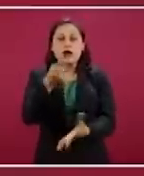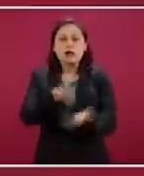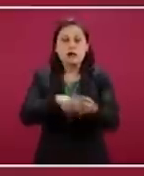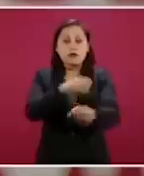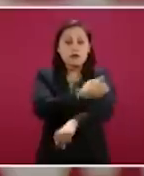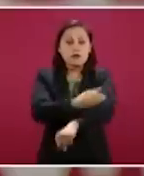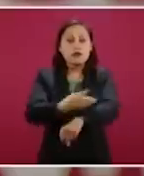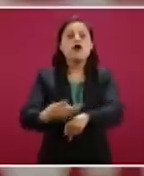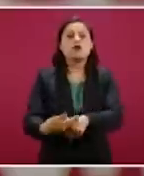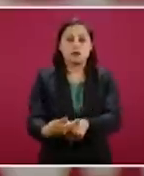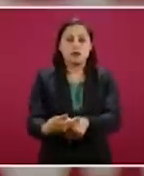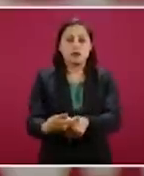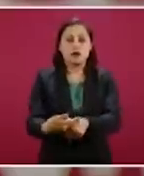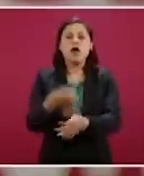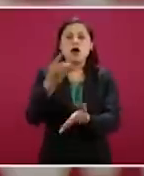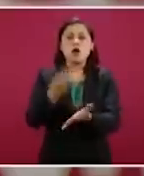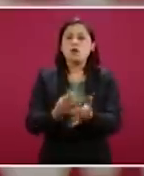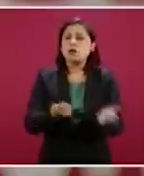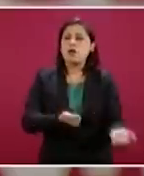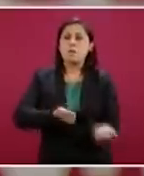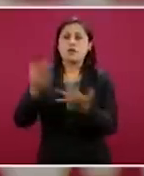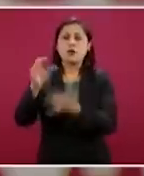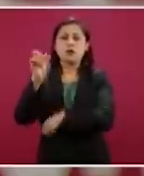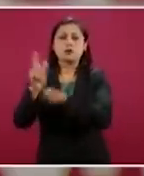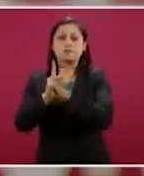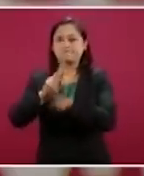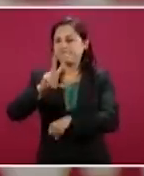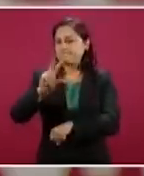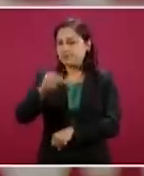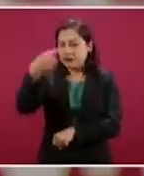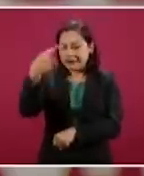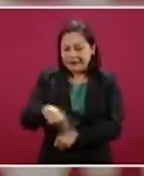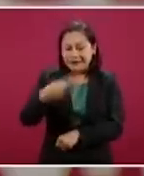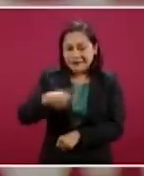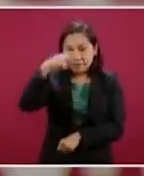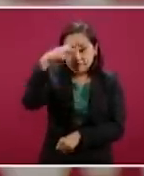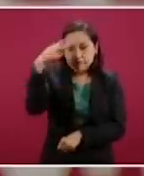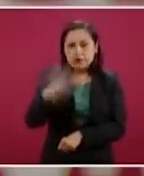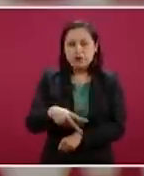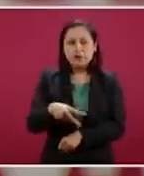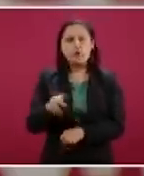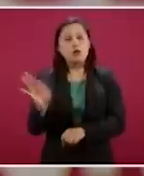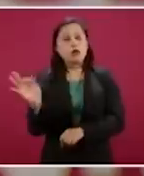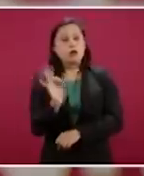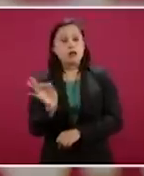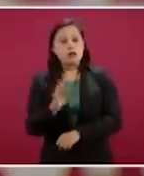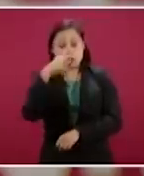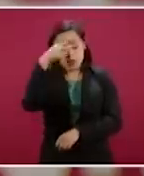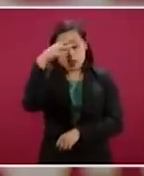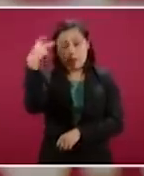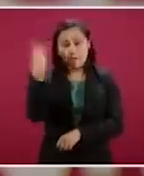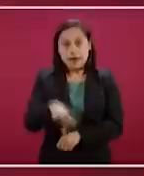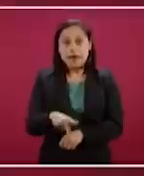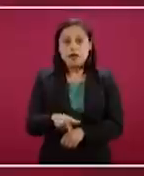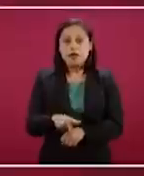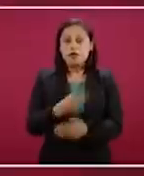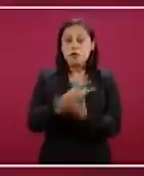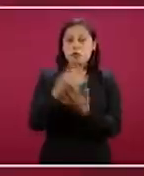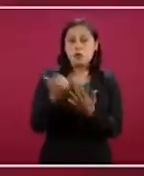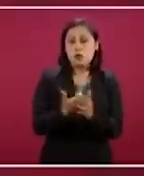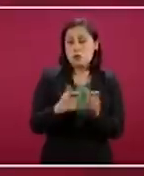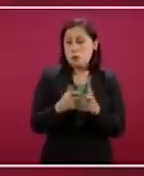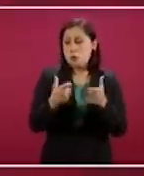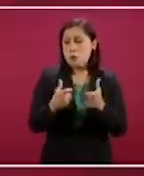nada más como producto a exportar. Si México sigue detonando proyectos, se va a necesitar mucha